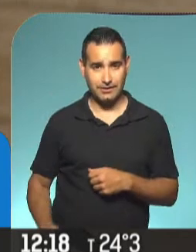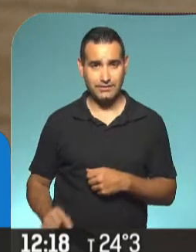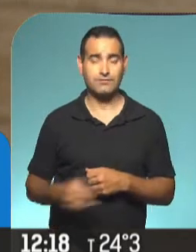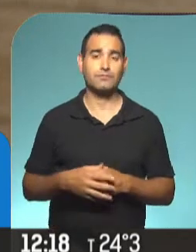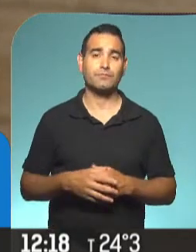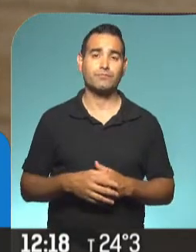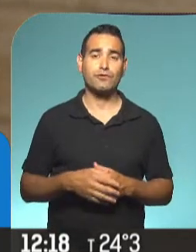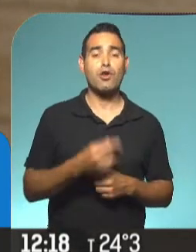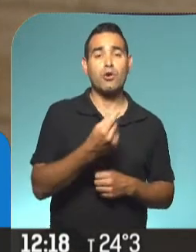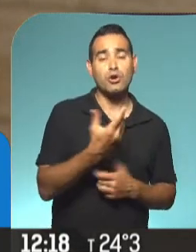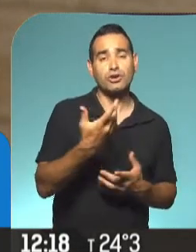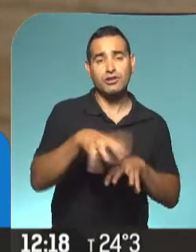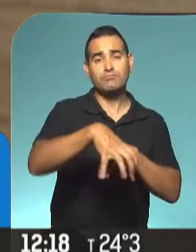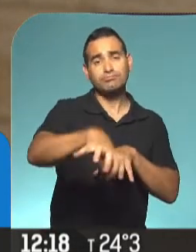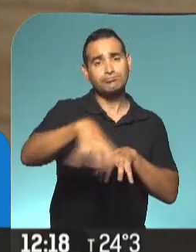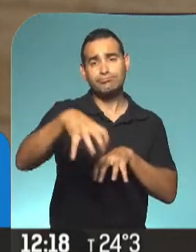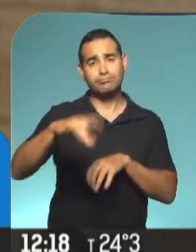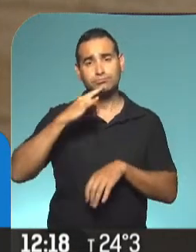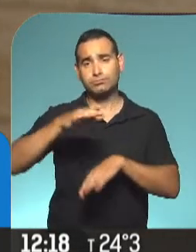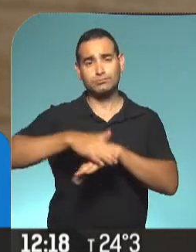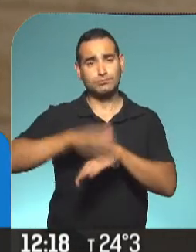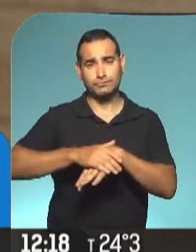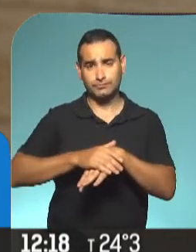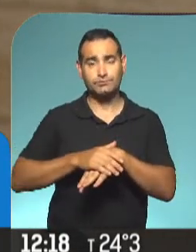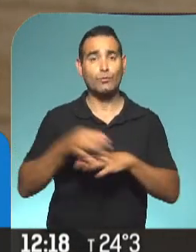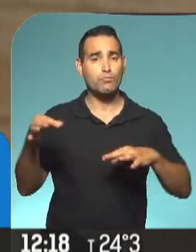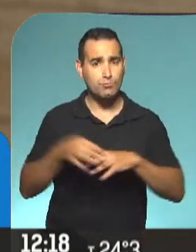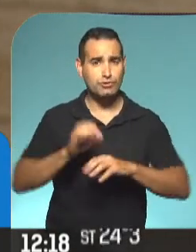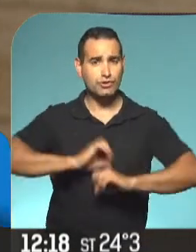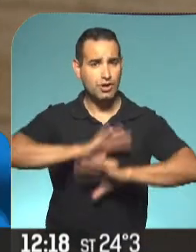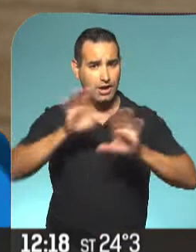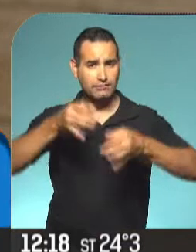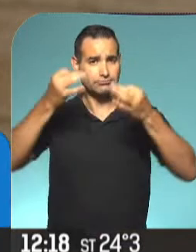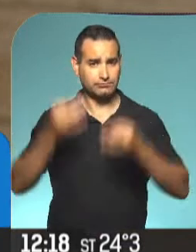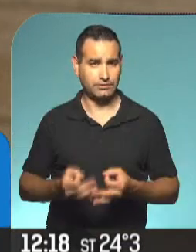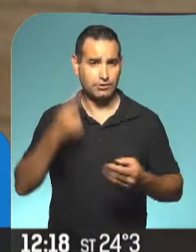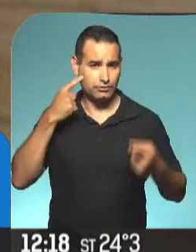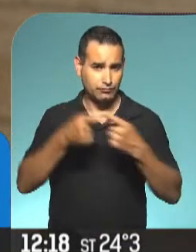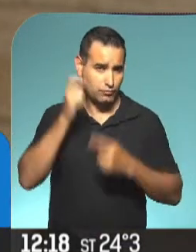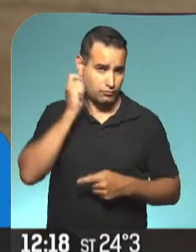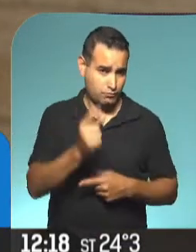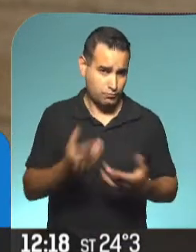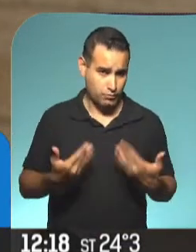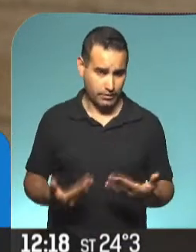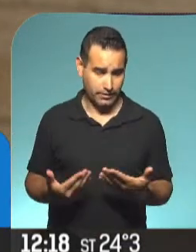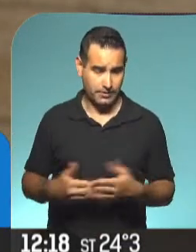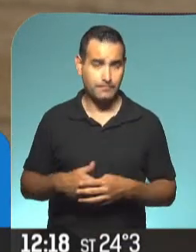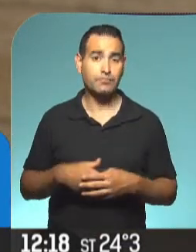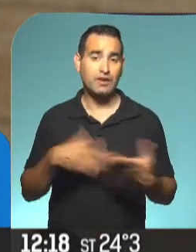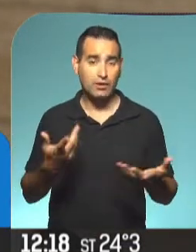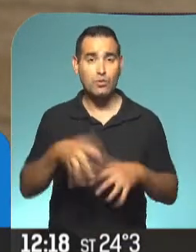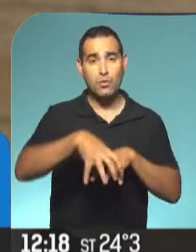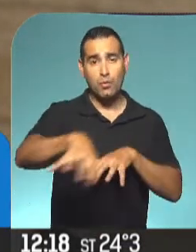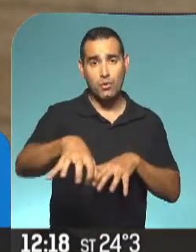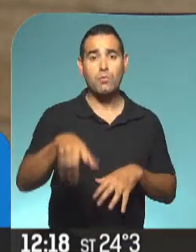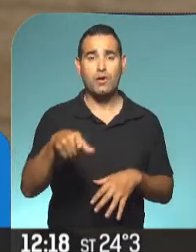costos, y que cada sector tiene que asumir compromisos claros y posibles de implementar. Eso significa que un sector va a decir